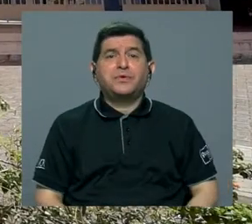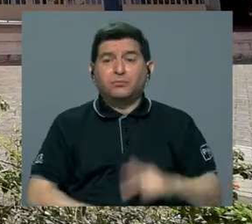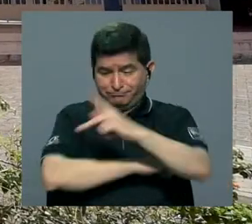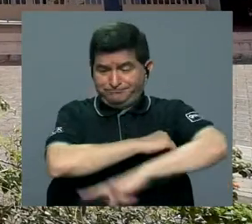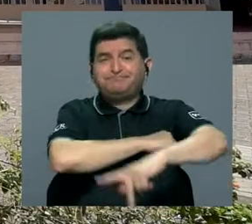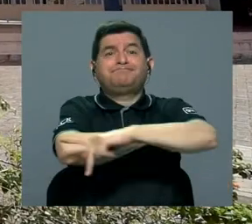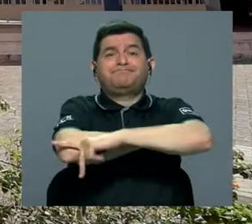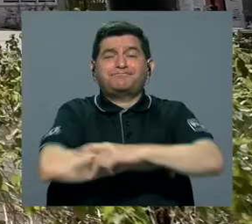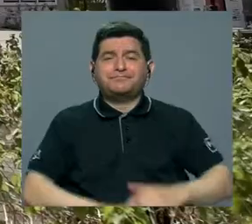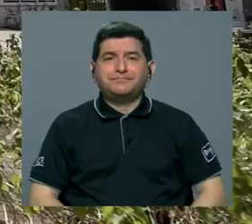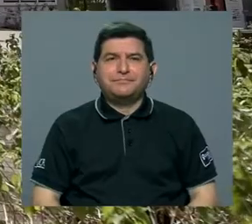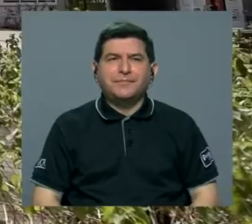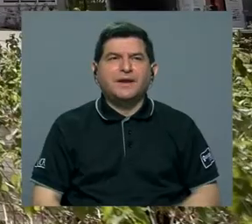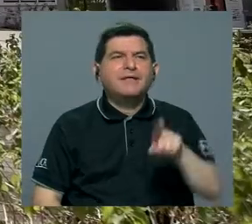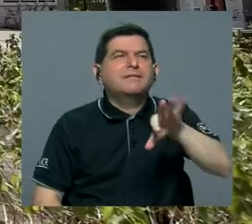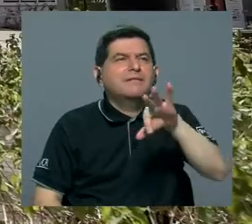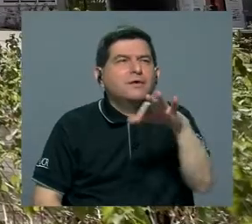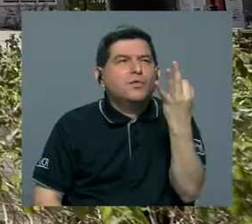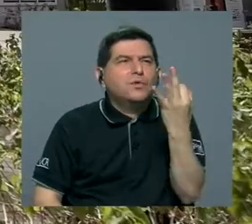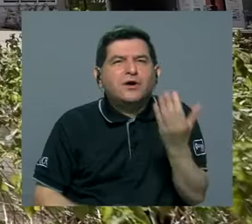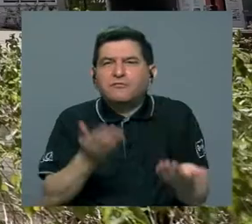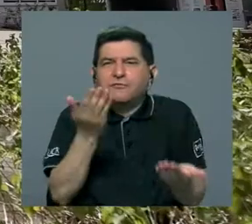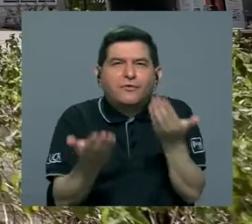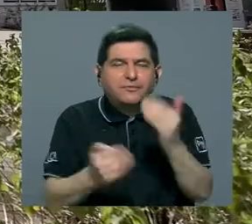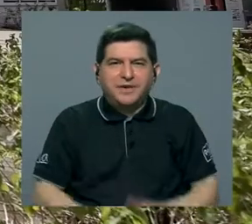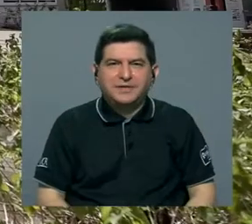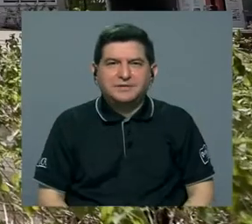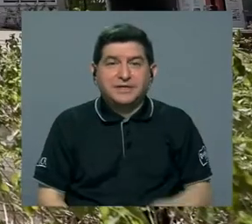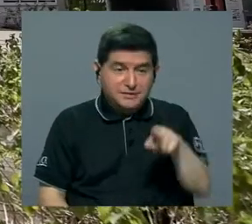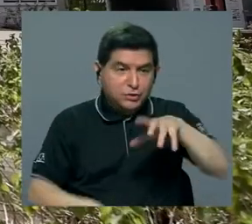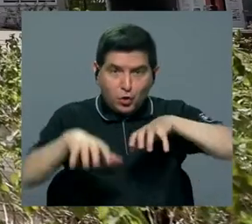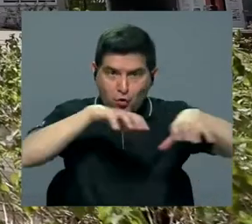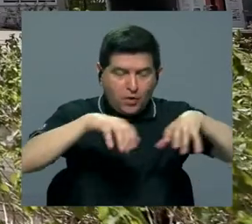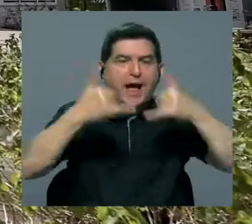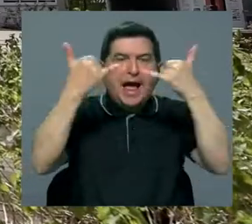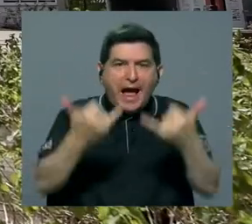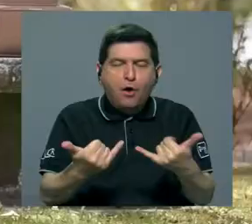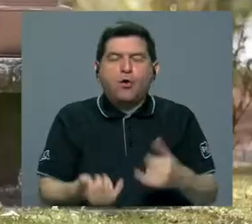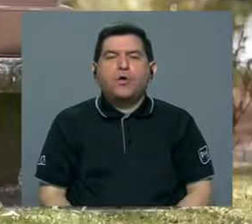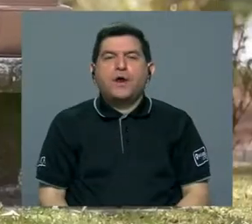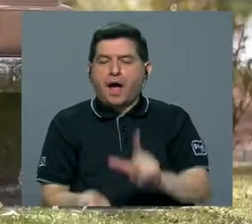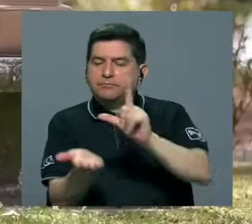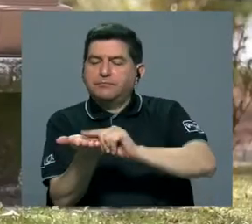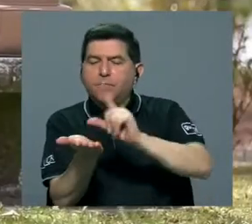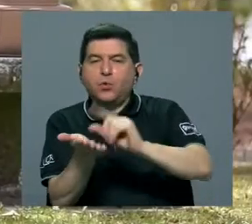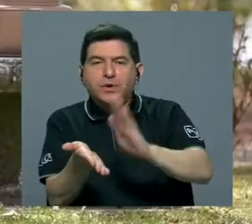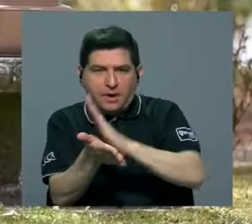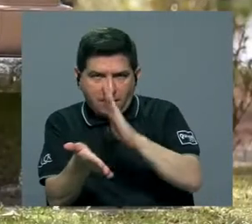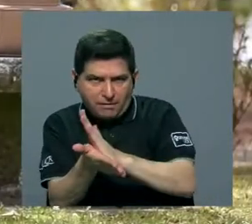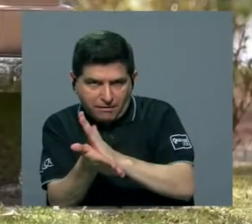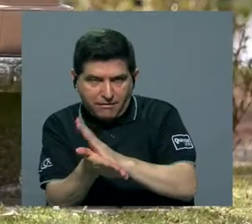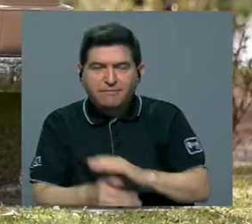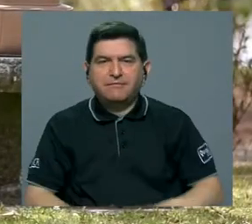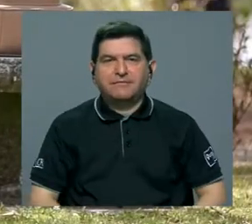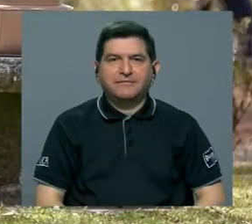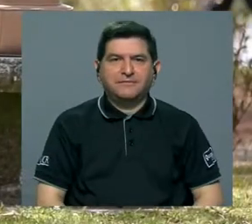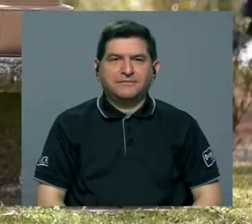Y en alguna medida, con la jornada y ahora con la publicación, pues